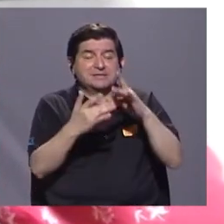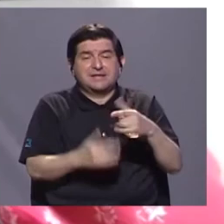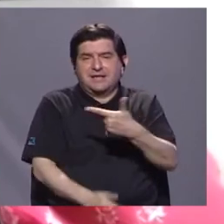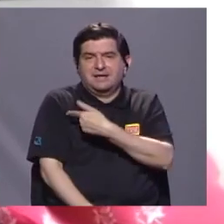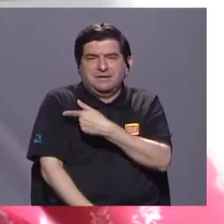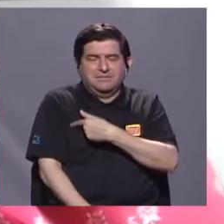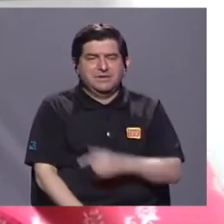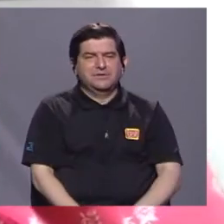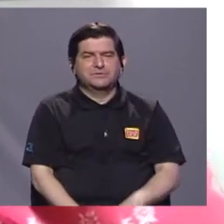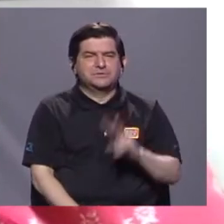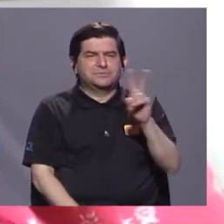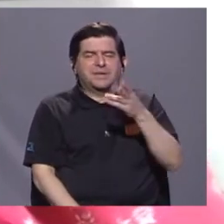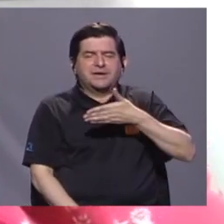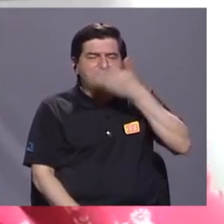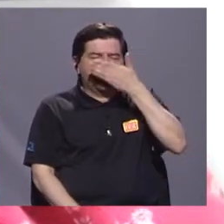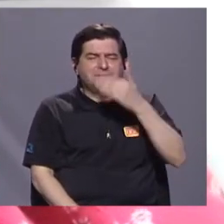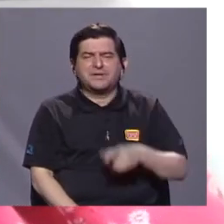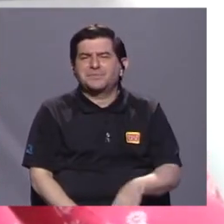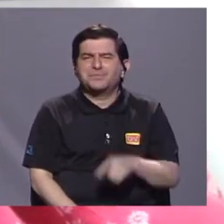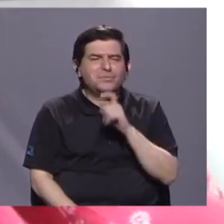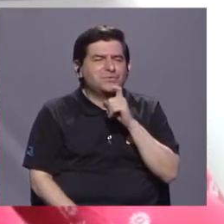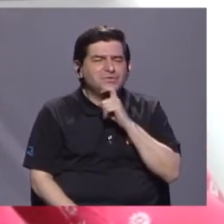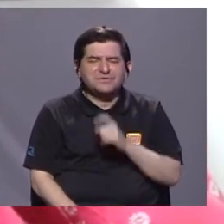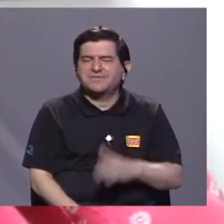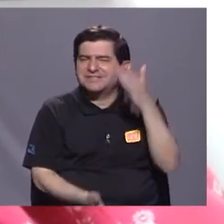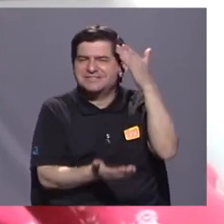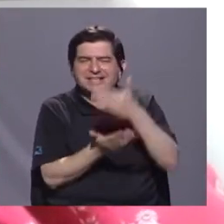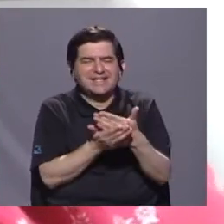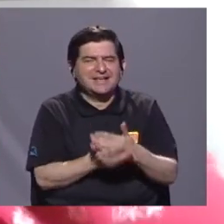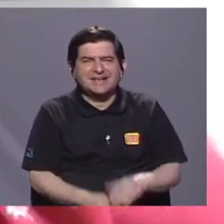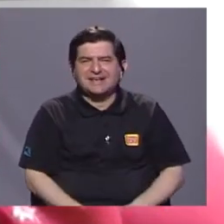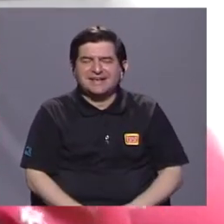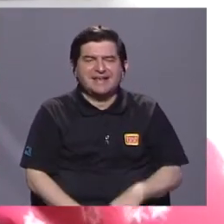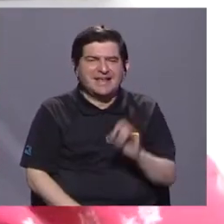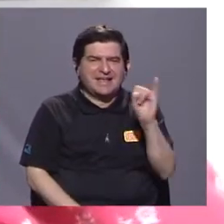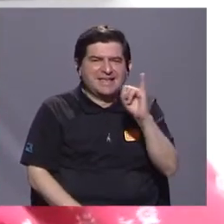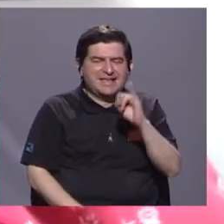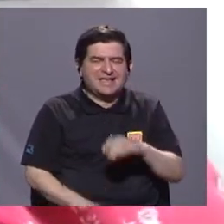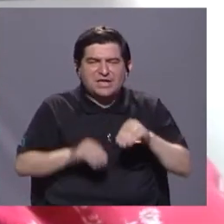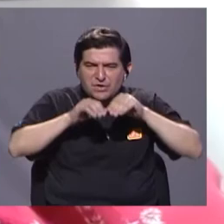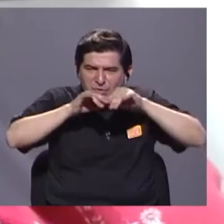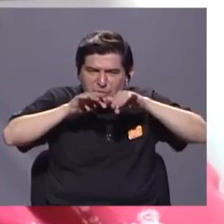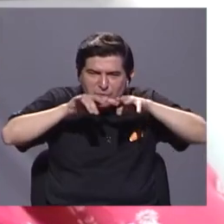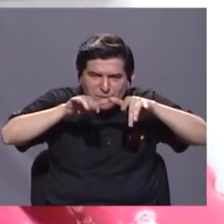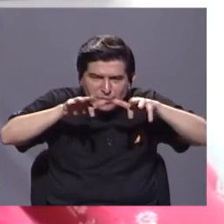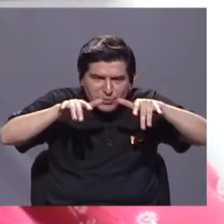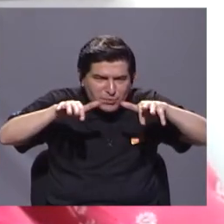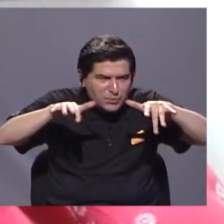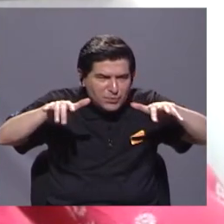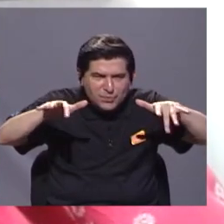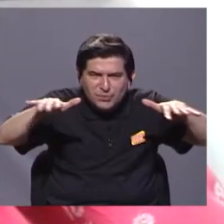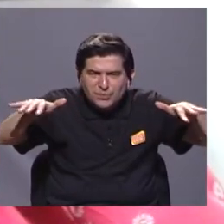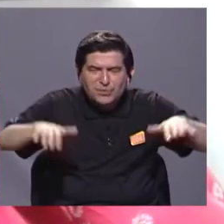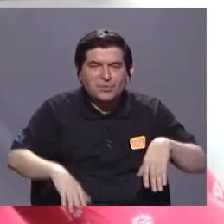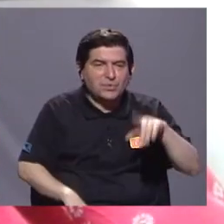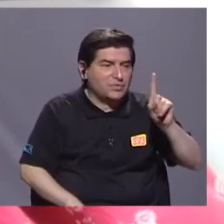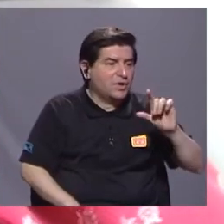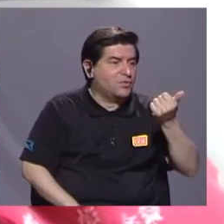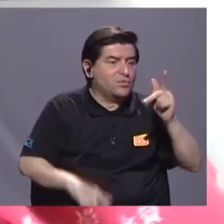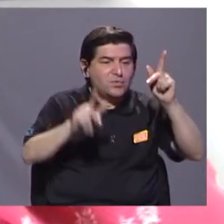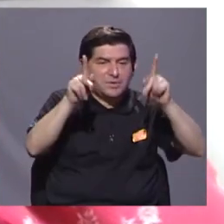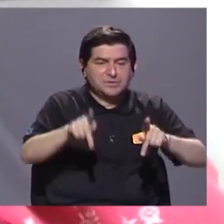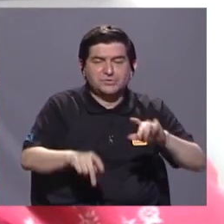virus respiratorios son muy difíciles de contener la infección y la transmisión que sabe pasar el virus de una persona a otra